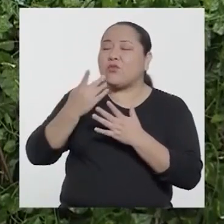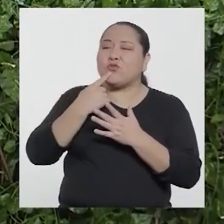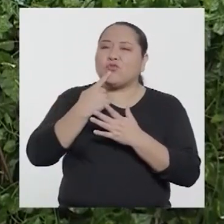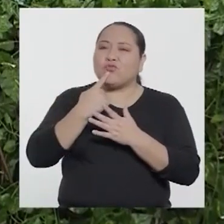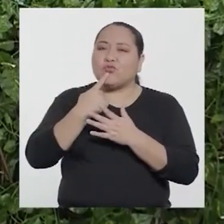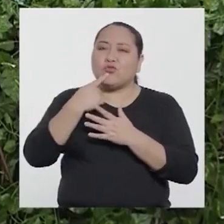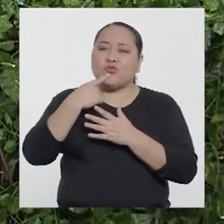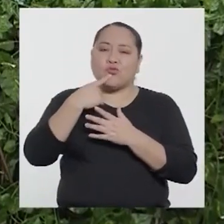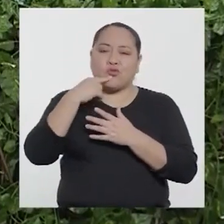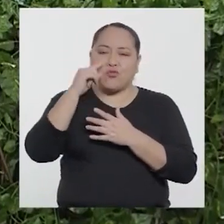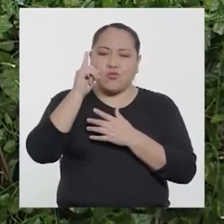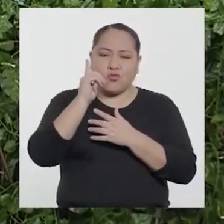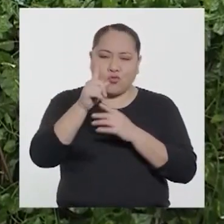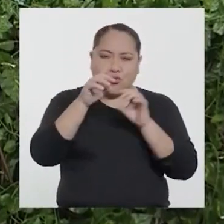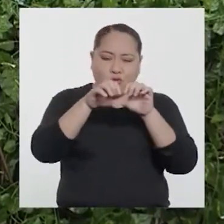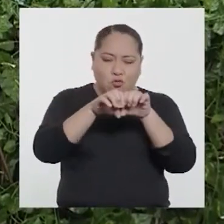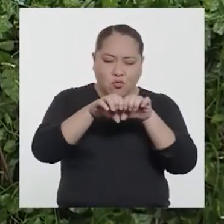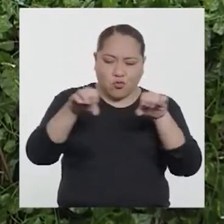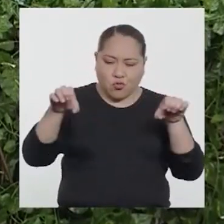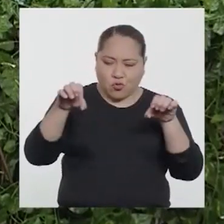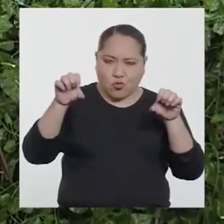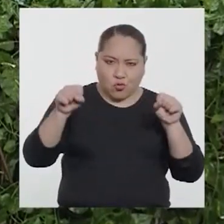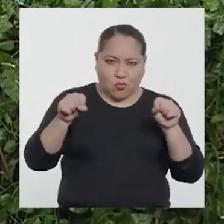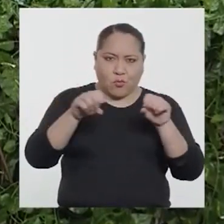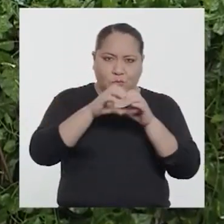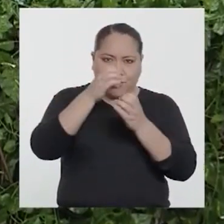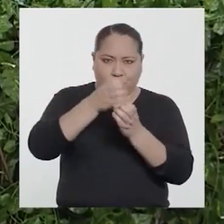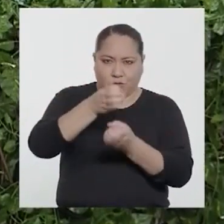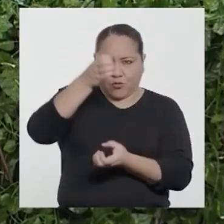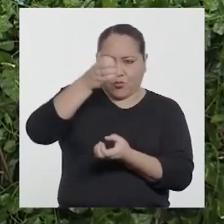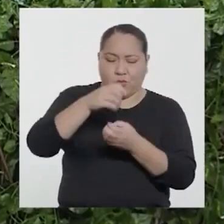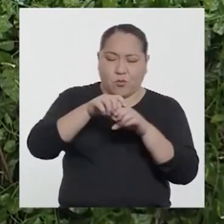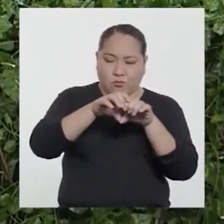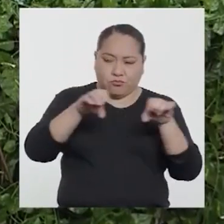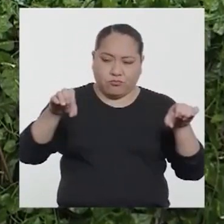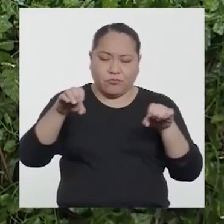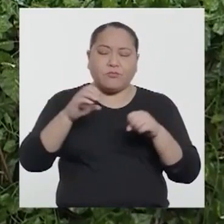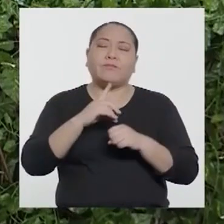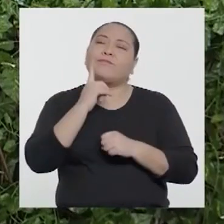Necesitamos un tubo de cartón.